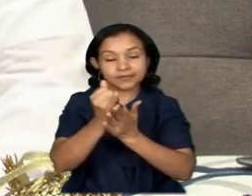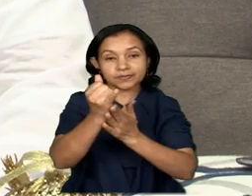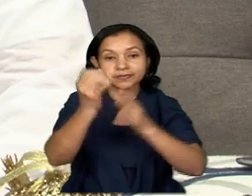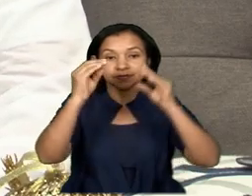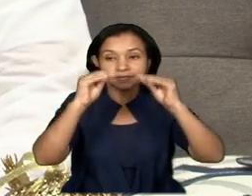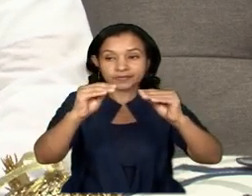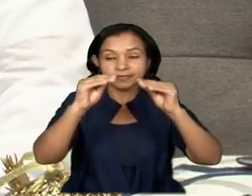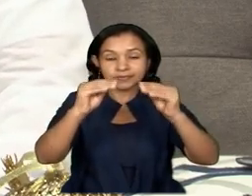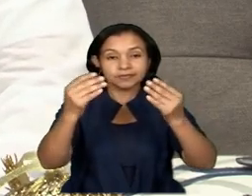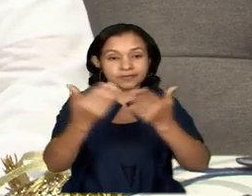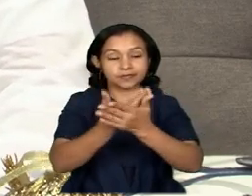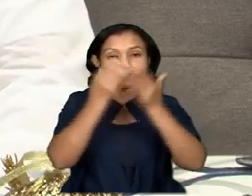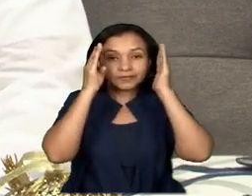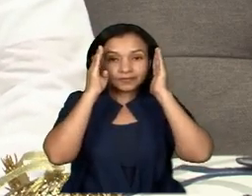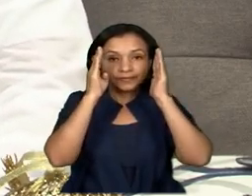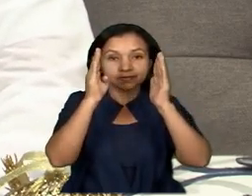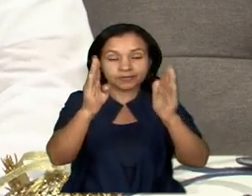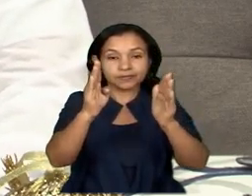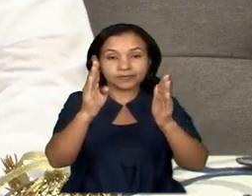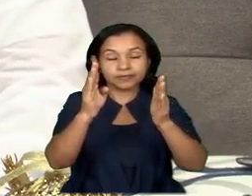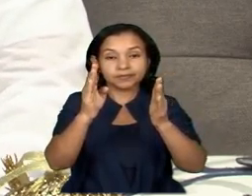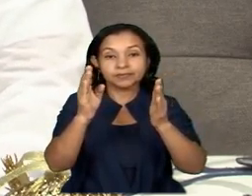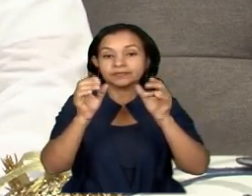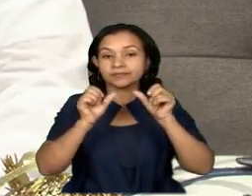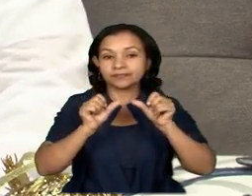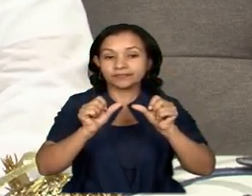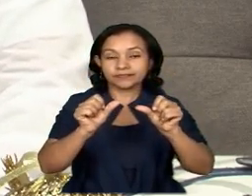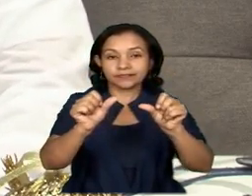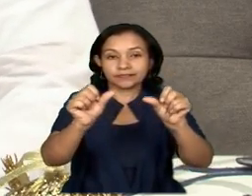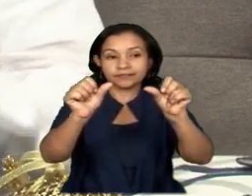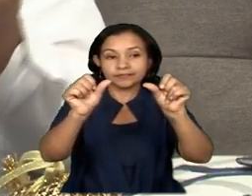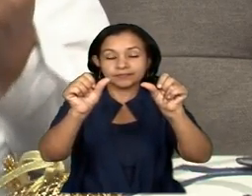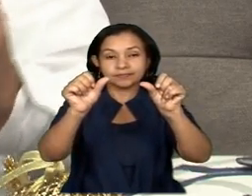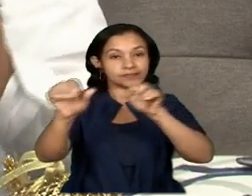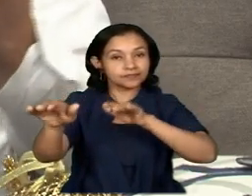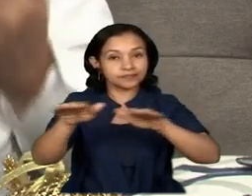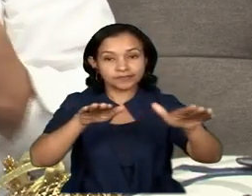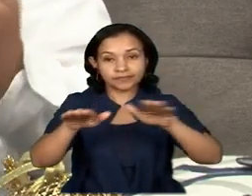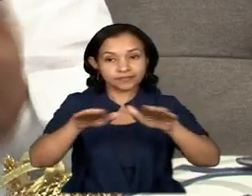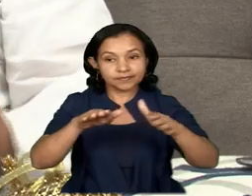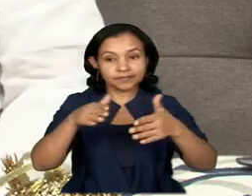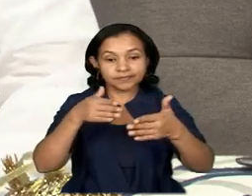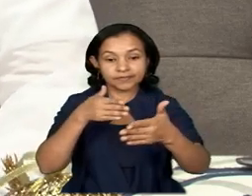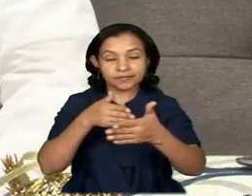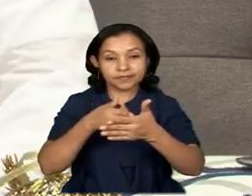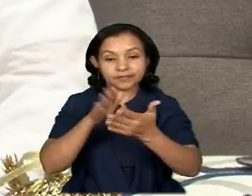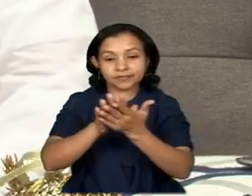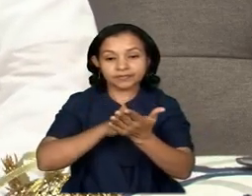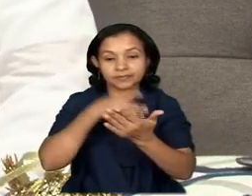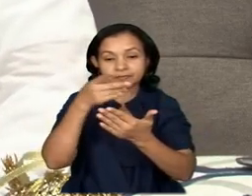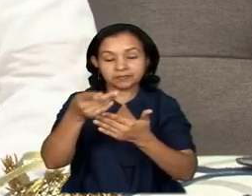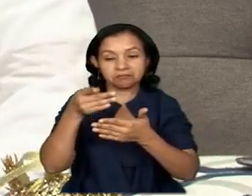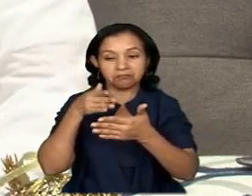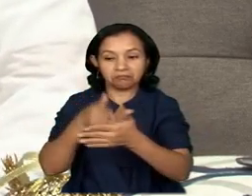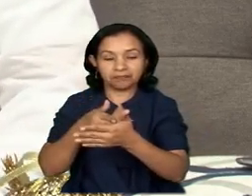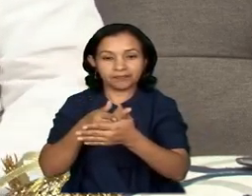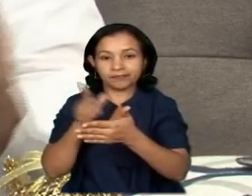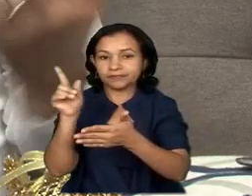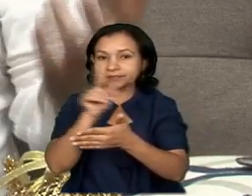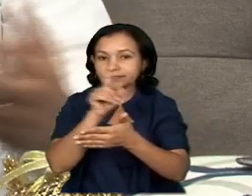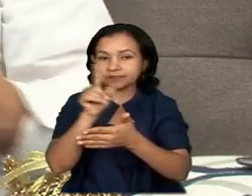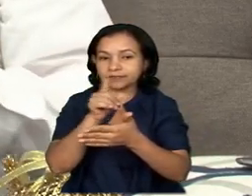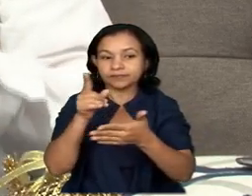educación, nuevos enfoques, y la actualización debe ser permanente, pues, ¿verdad? Porque no podés tener hoy en día un programa de estudio estático, ¿verdad? Tenés